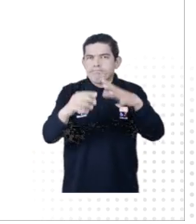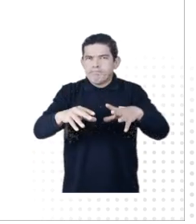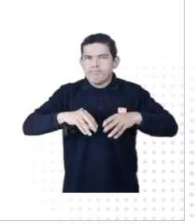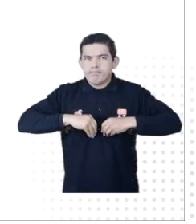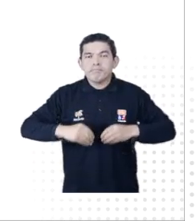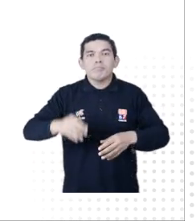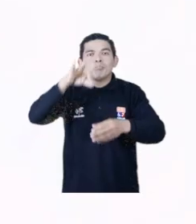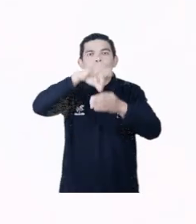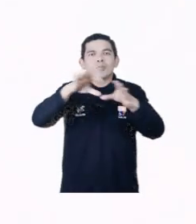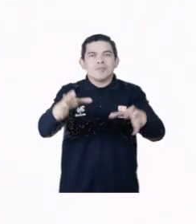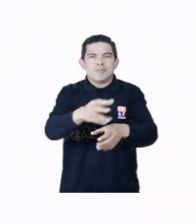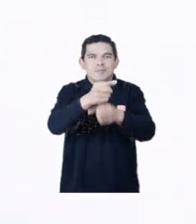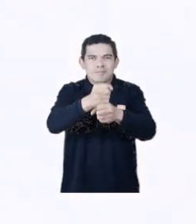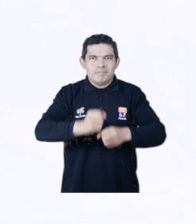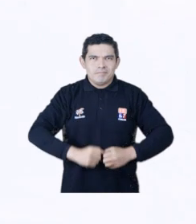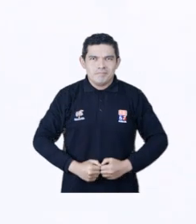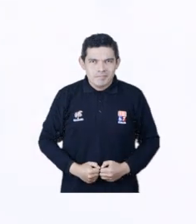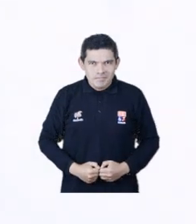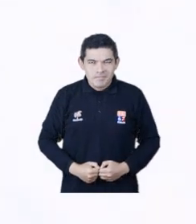seguro.